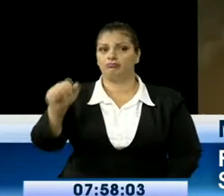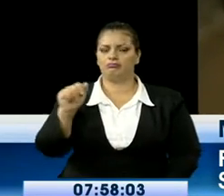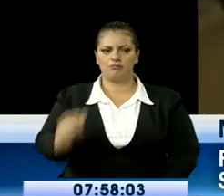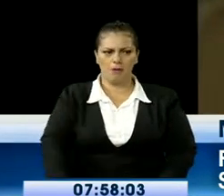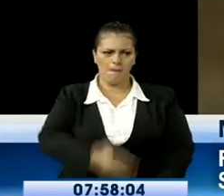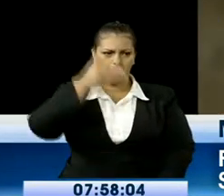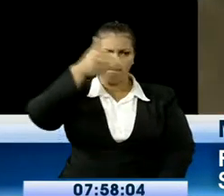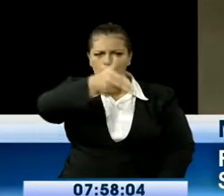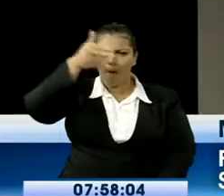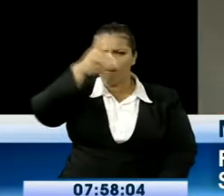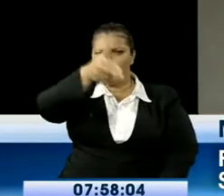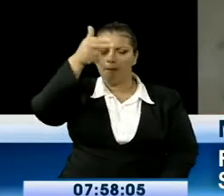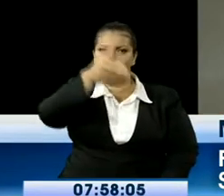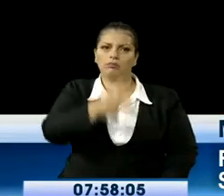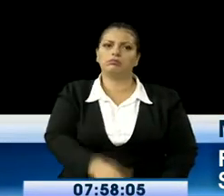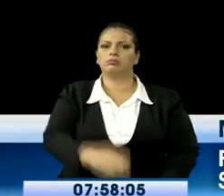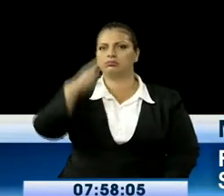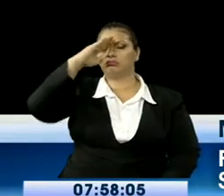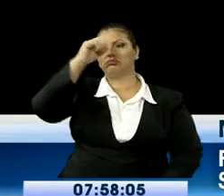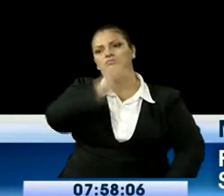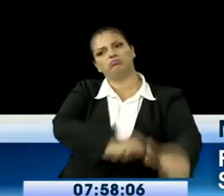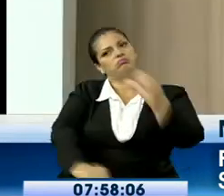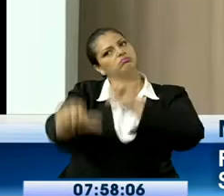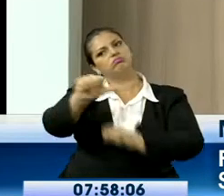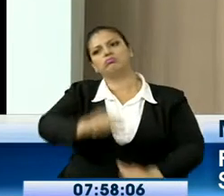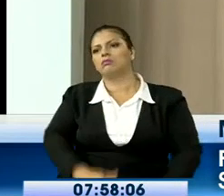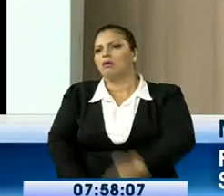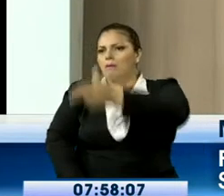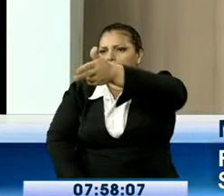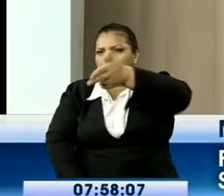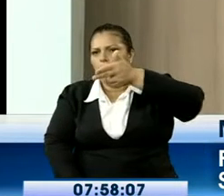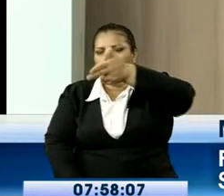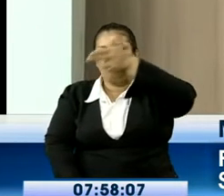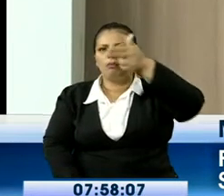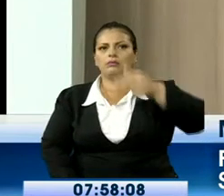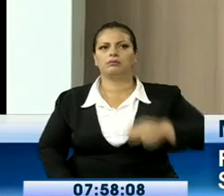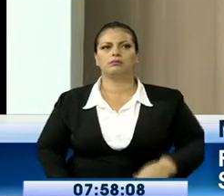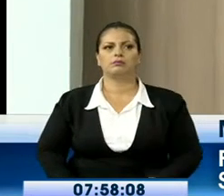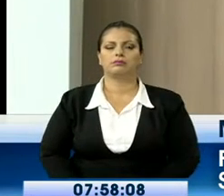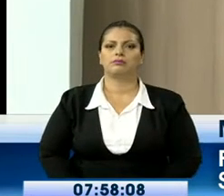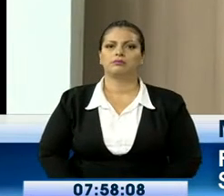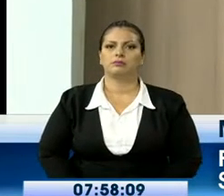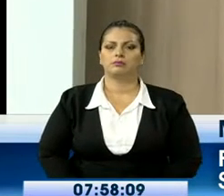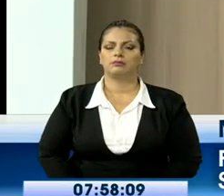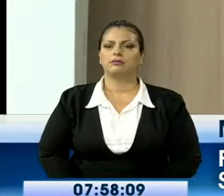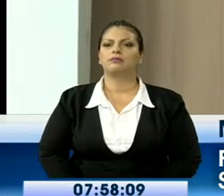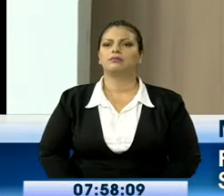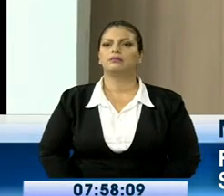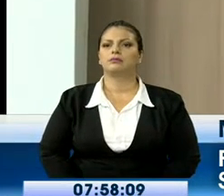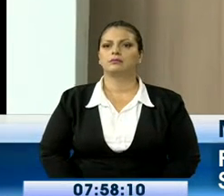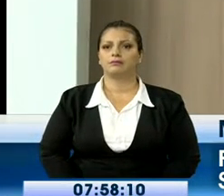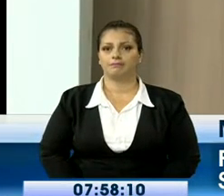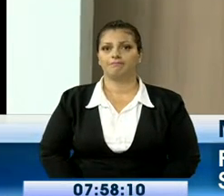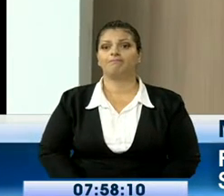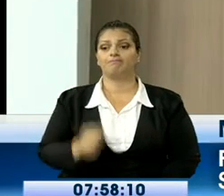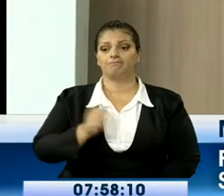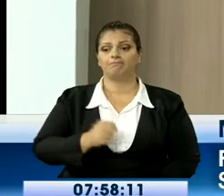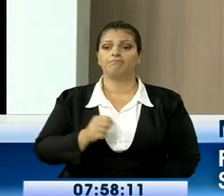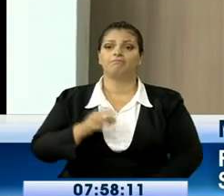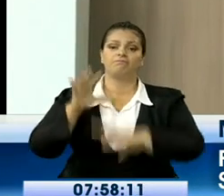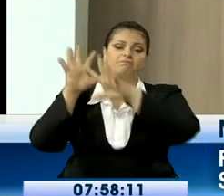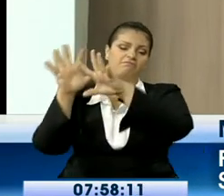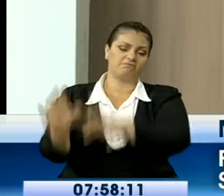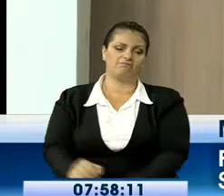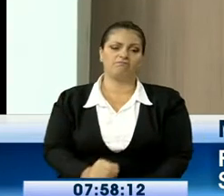de los más buscados de la provincia de Bolívar sea capturado. Haciendo el uso progresivo de la fuerza, la policía también repele dicha agresión y